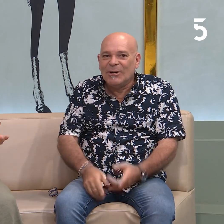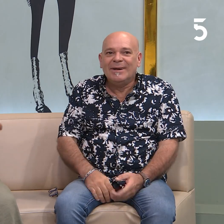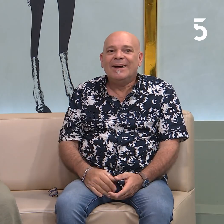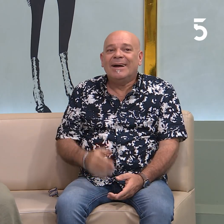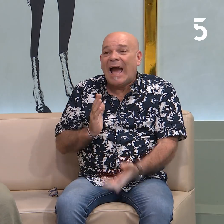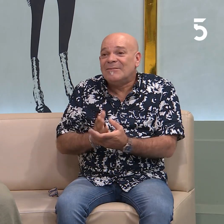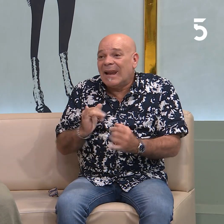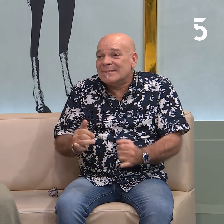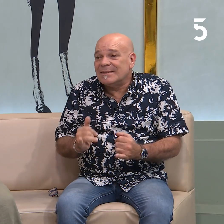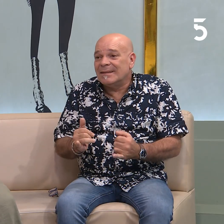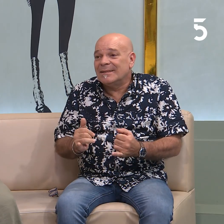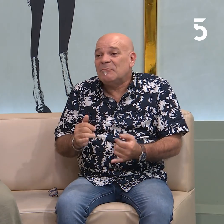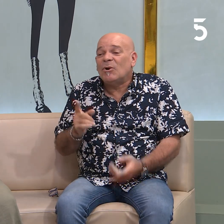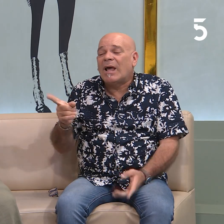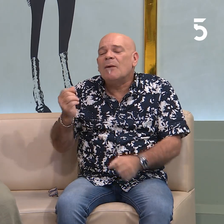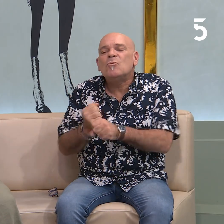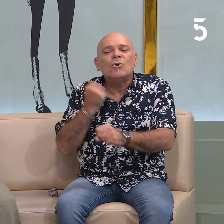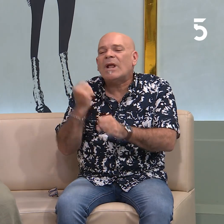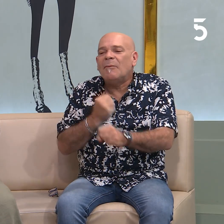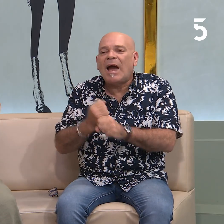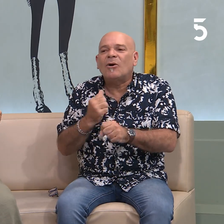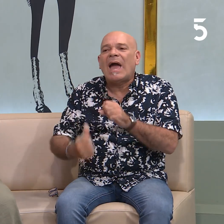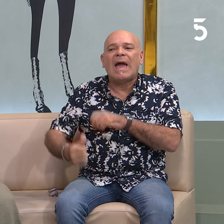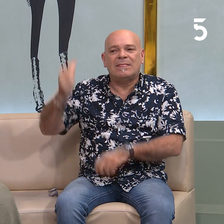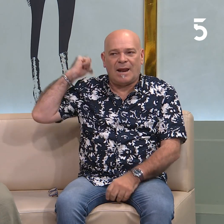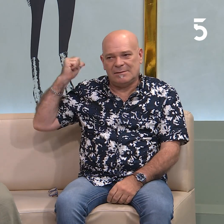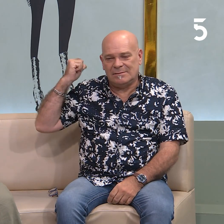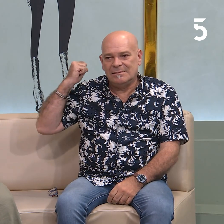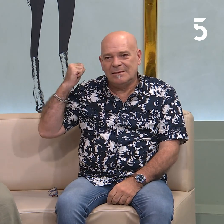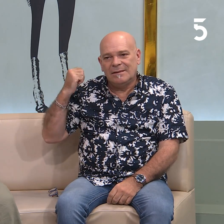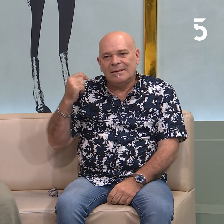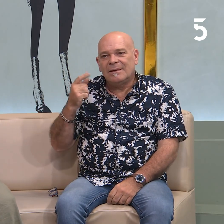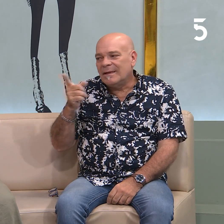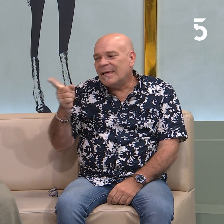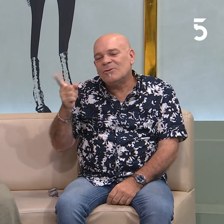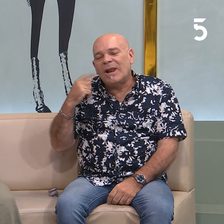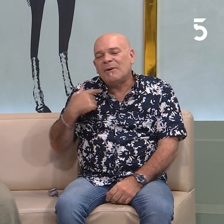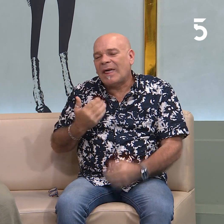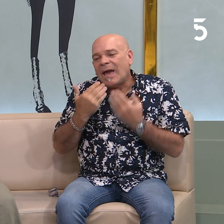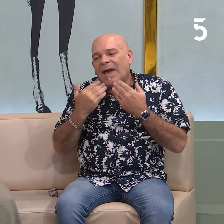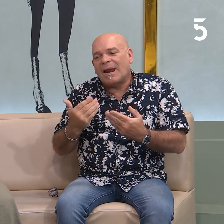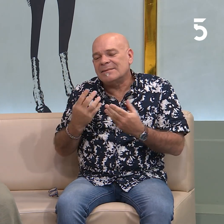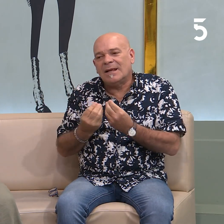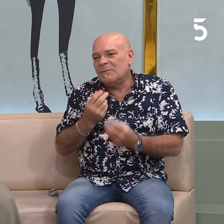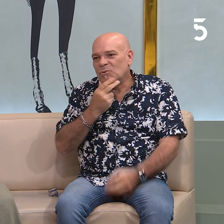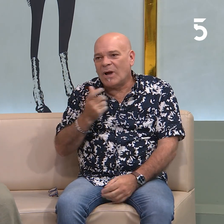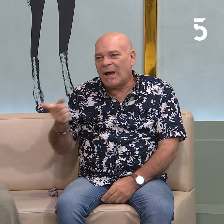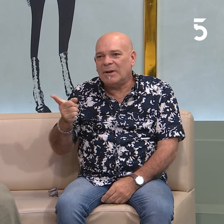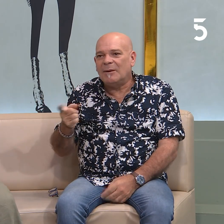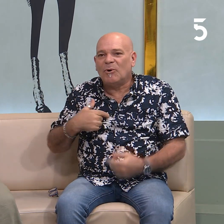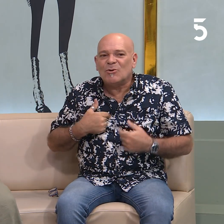en serio, no es en serio, y Gabriel decía que sí, pero tiene mucho trabajo de atrás, no es solo